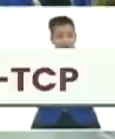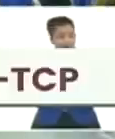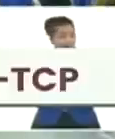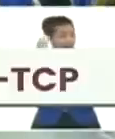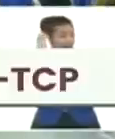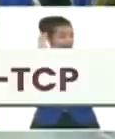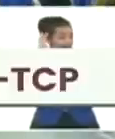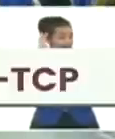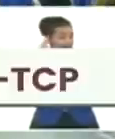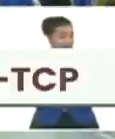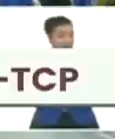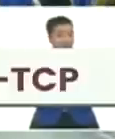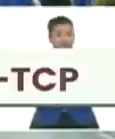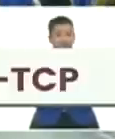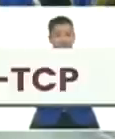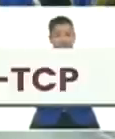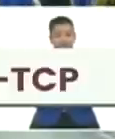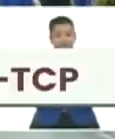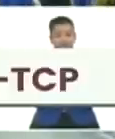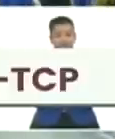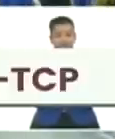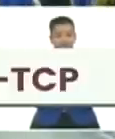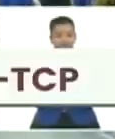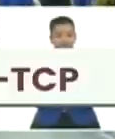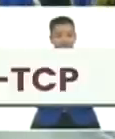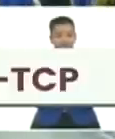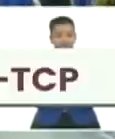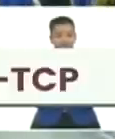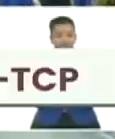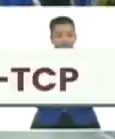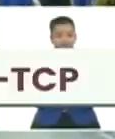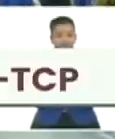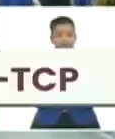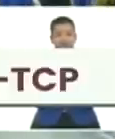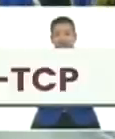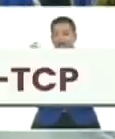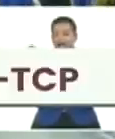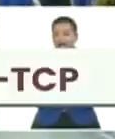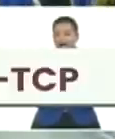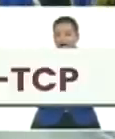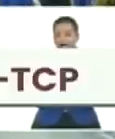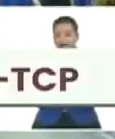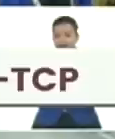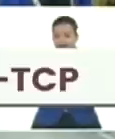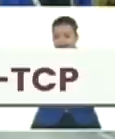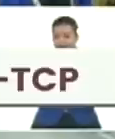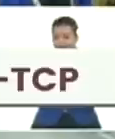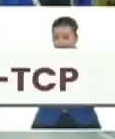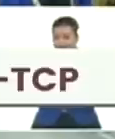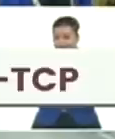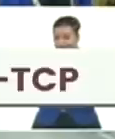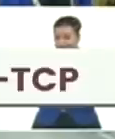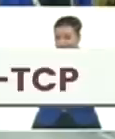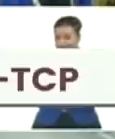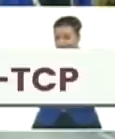de esta carta esta carta.